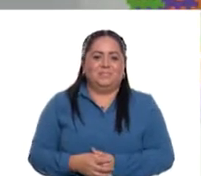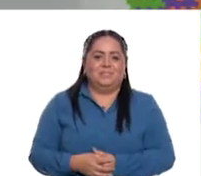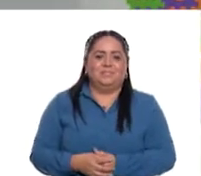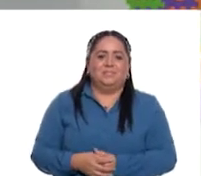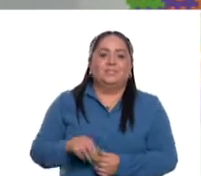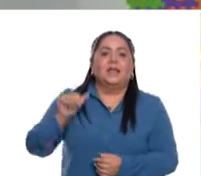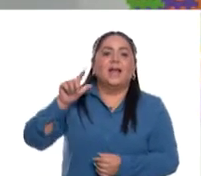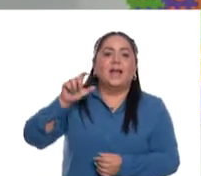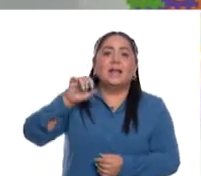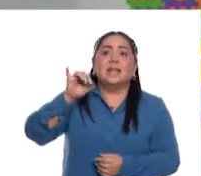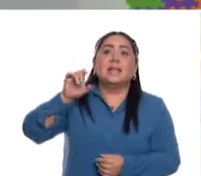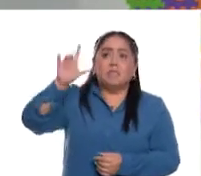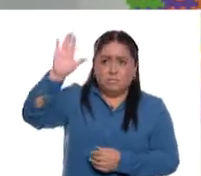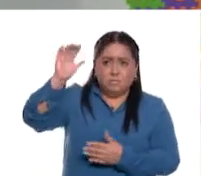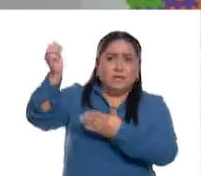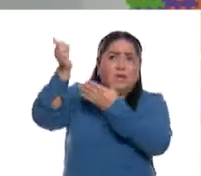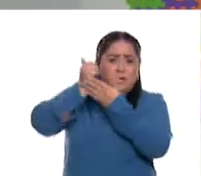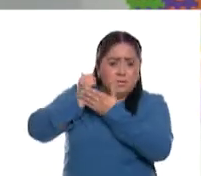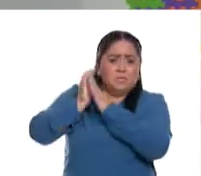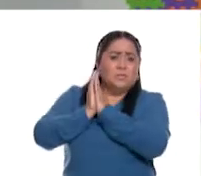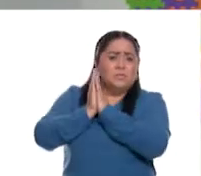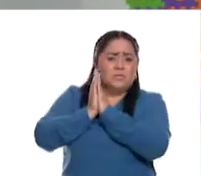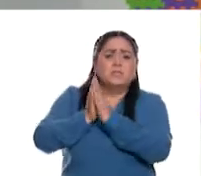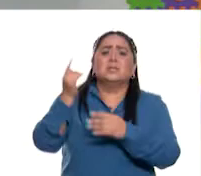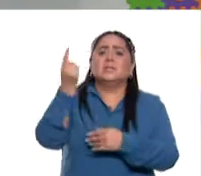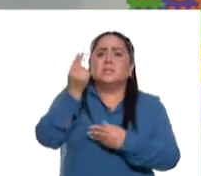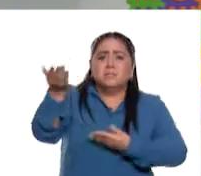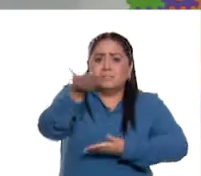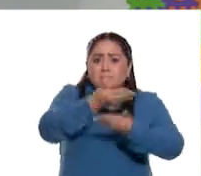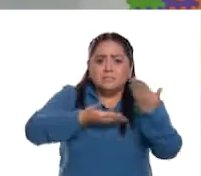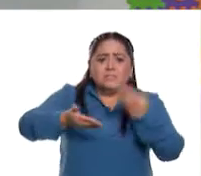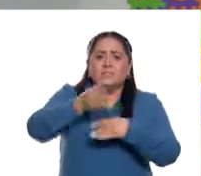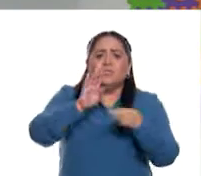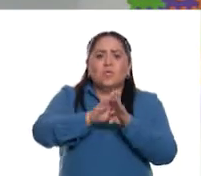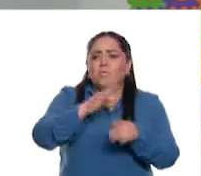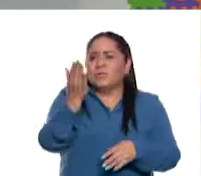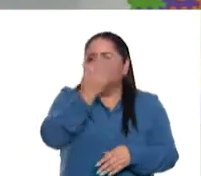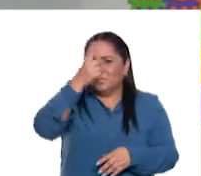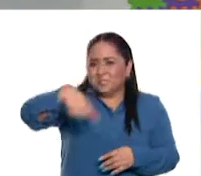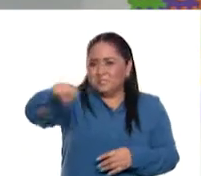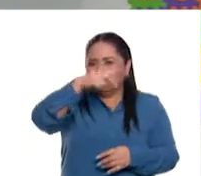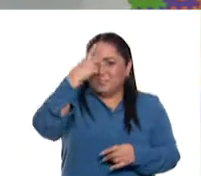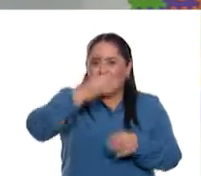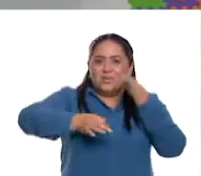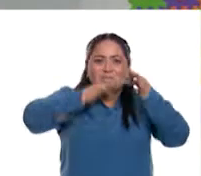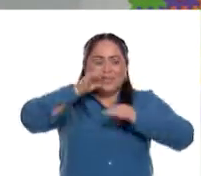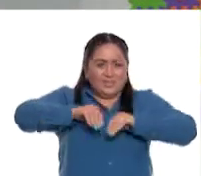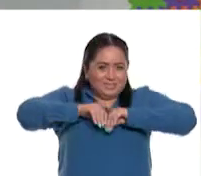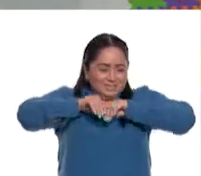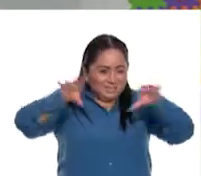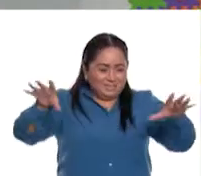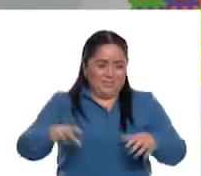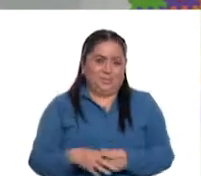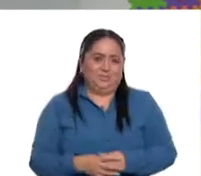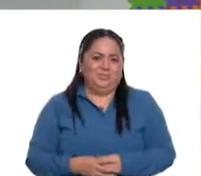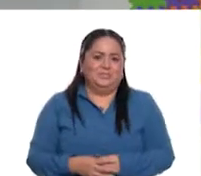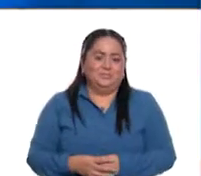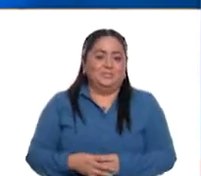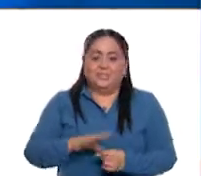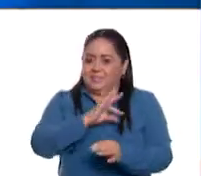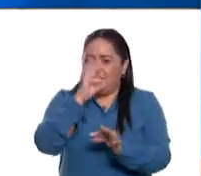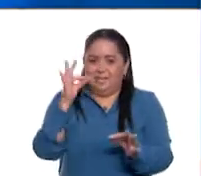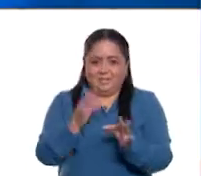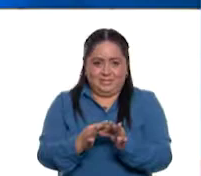Ale y Eli, ¿nos pueden ayudar? Hay que compartir los logros de nuestros estudiantes en su noticiero. ¡Listo!